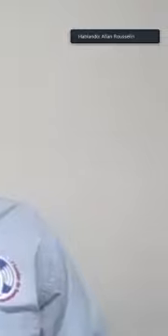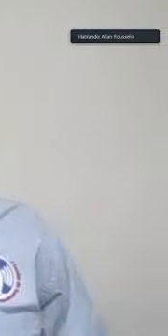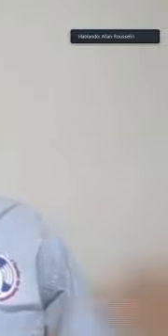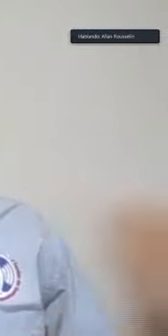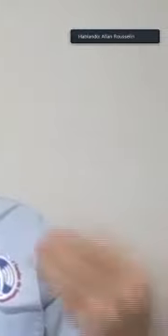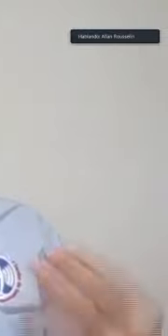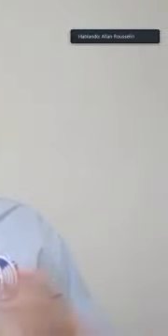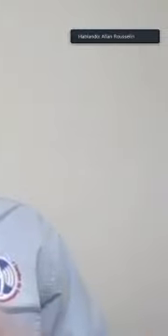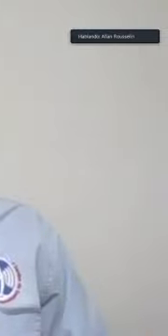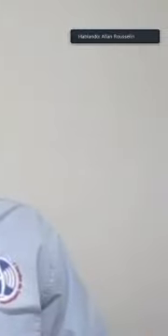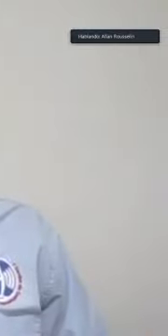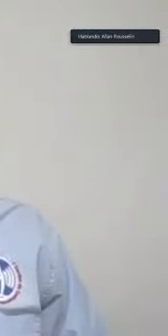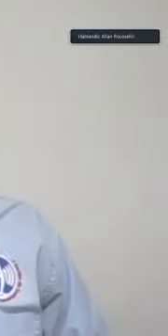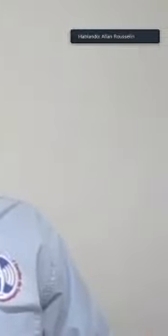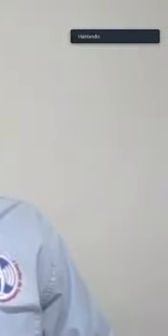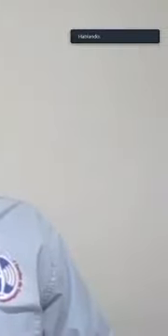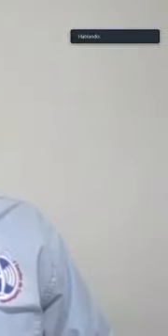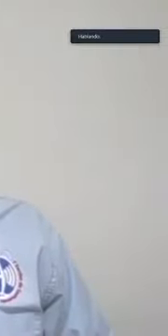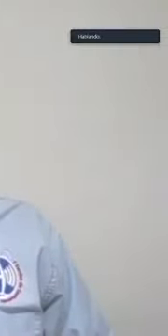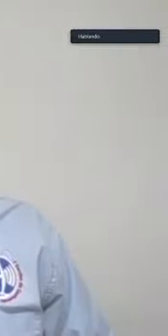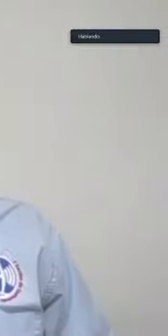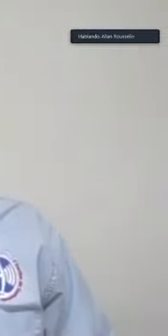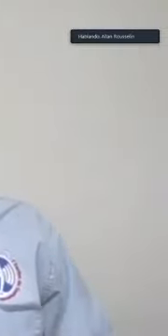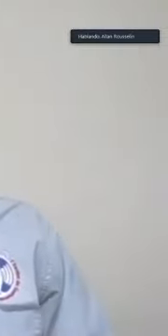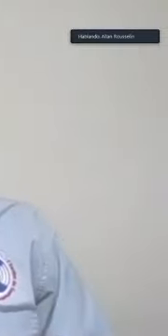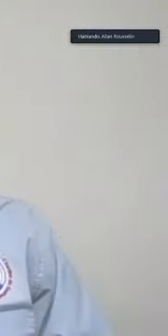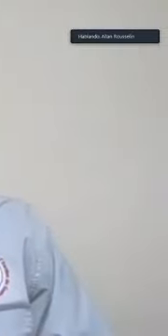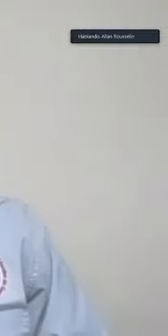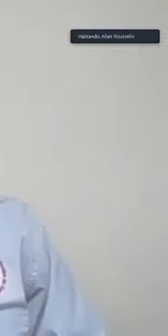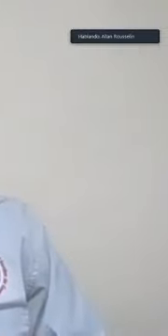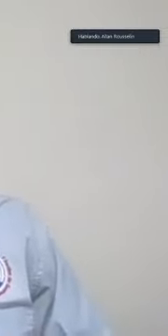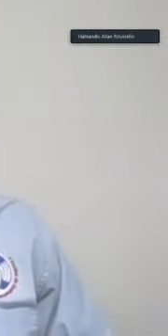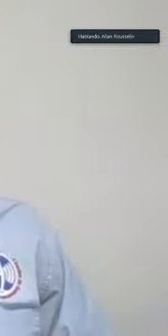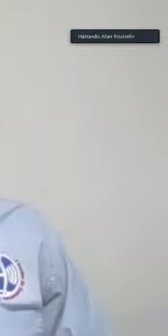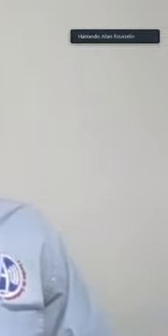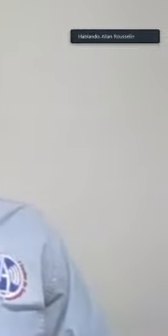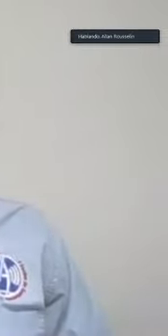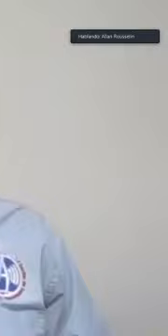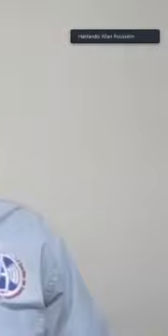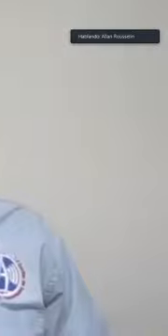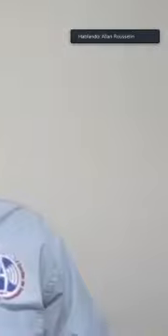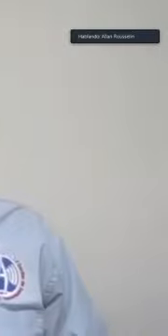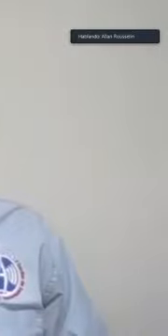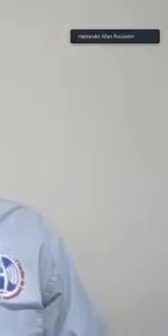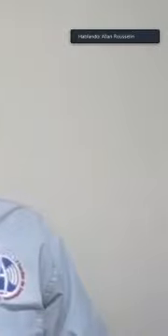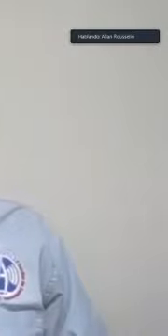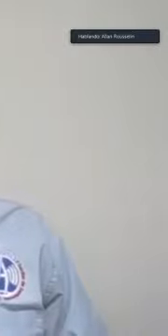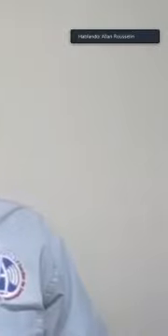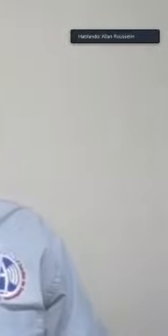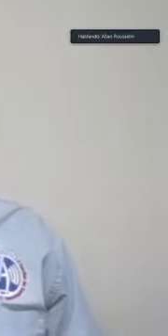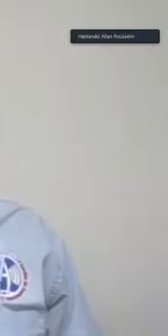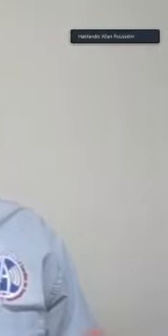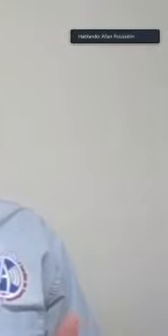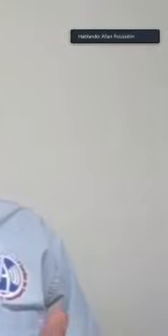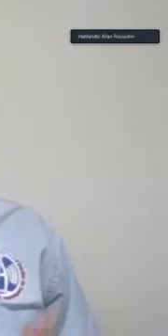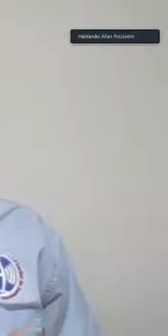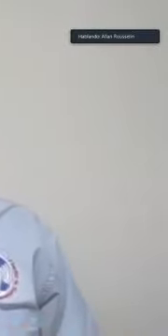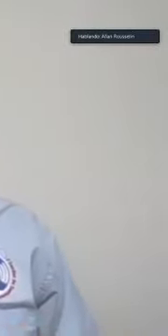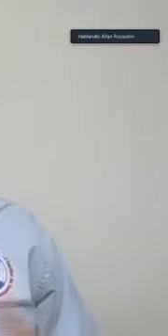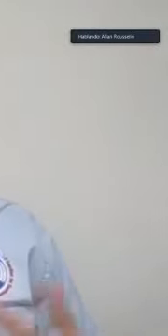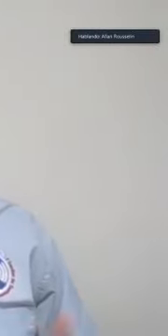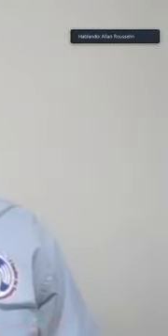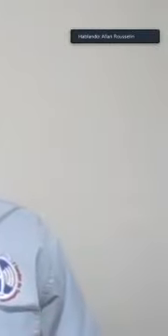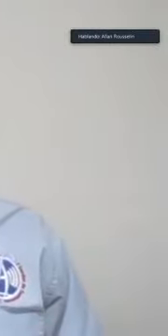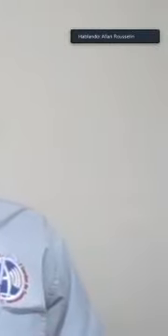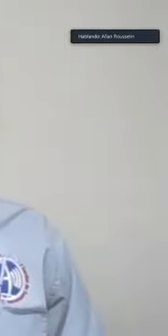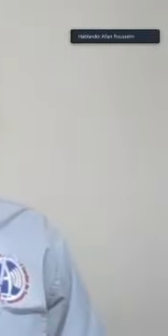lugares ruidosos donde podrían tener problemas a largo plazo. Y vamos a terminar sobre algunas causas de la pérdida